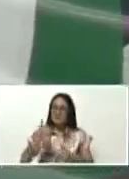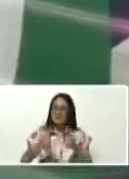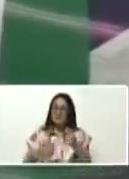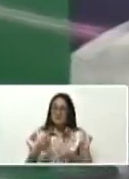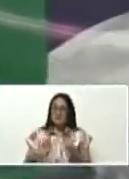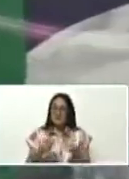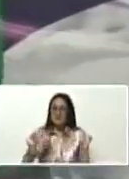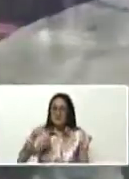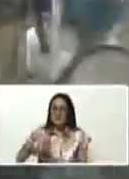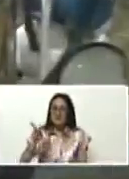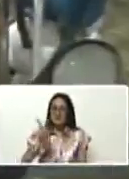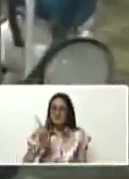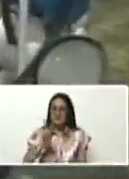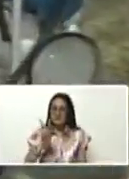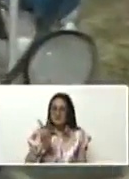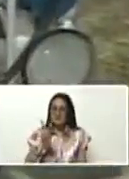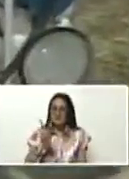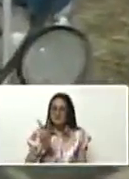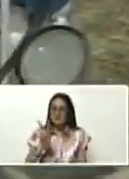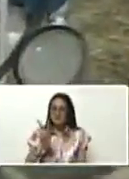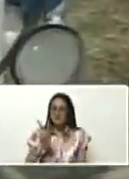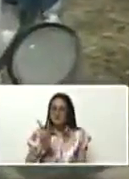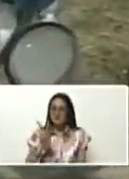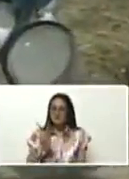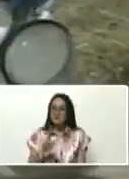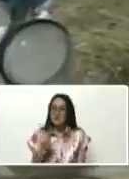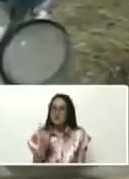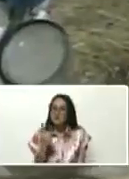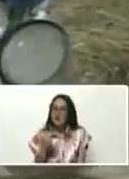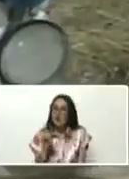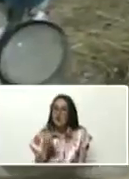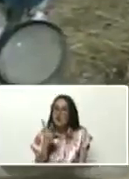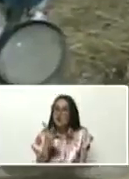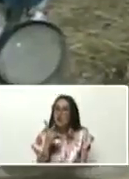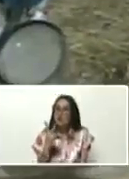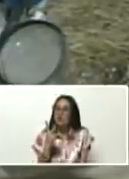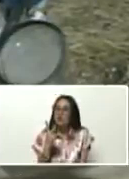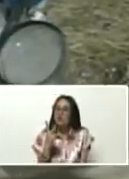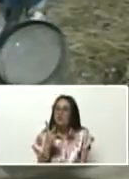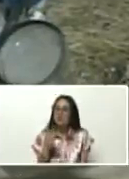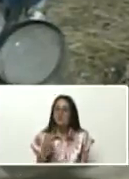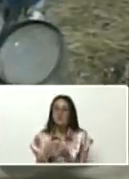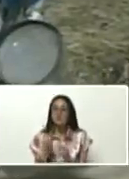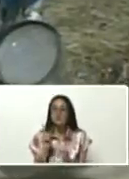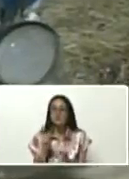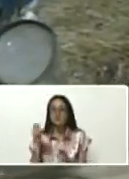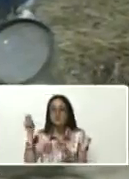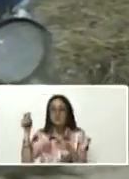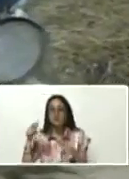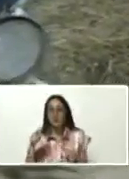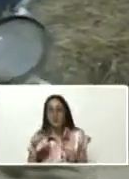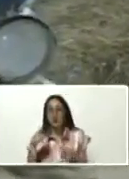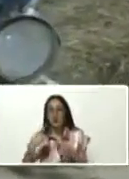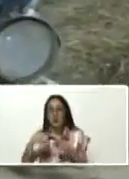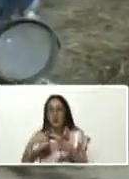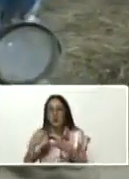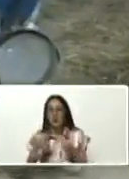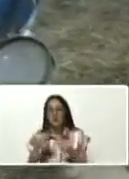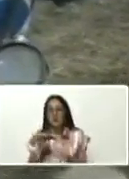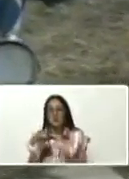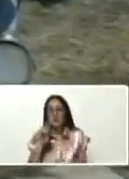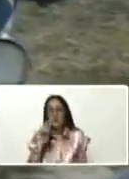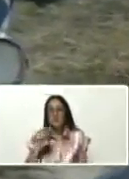Venezuela, hechos totalmente en Venezuela, solo hay dos piezas allí que ellos tienen que importar, el resto lo hace la gente